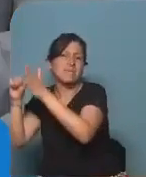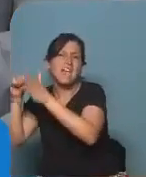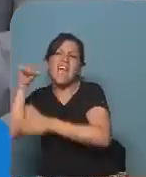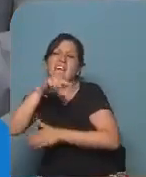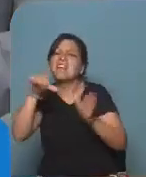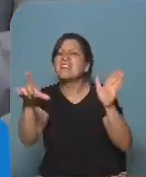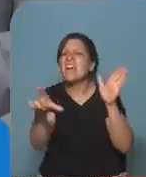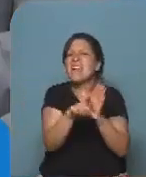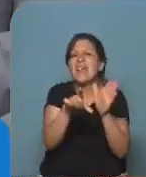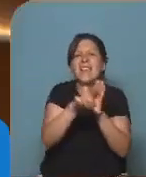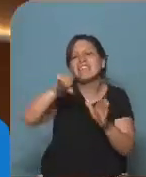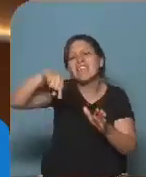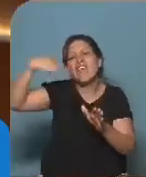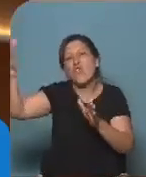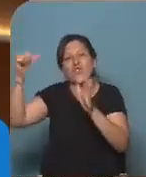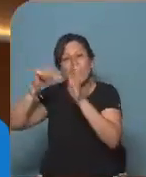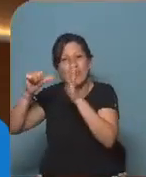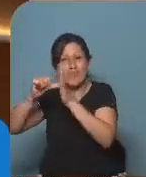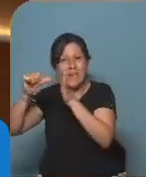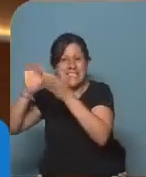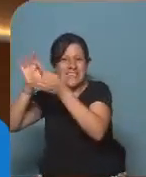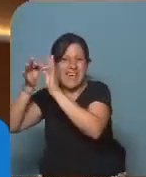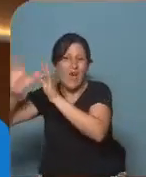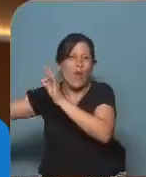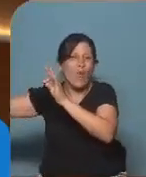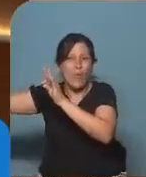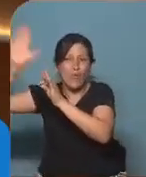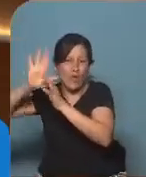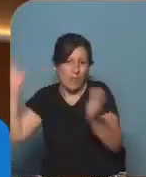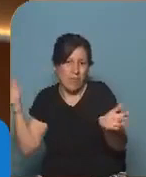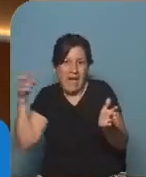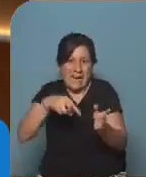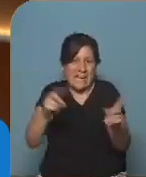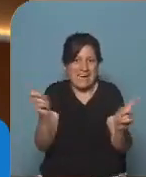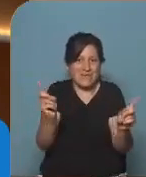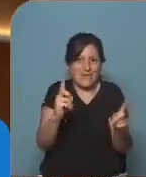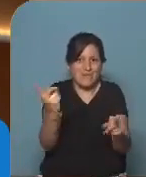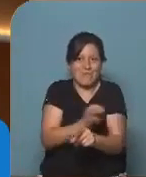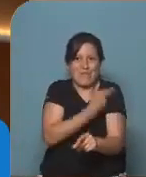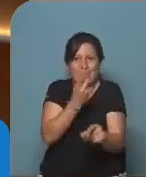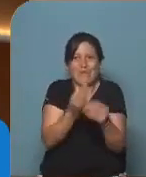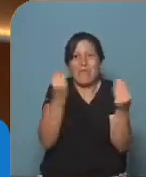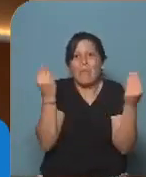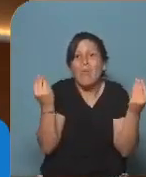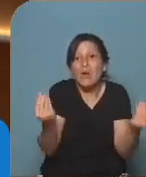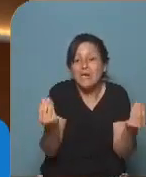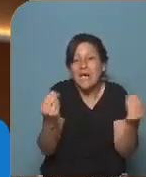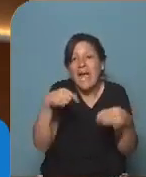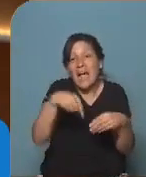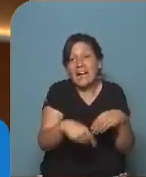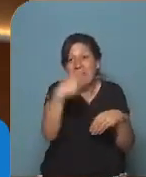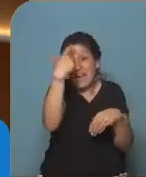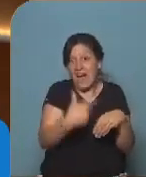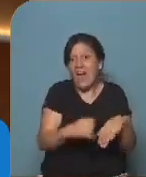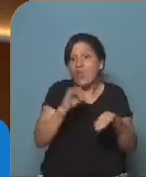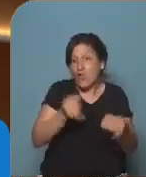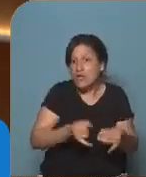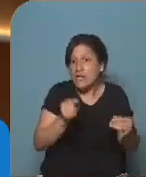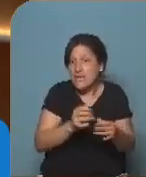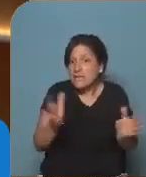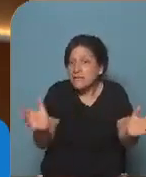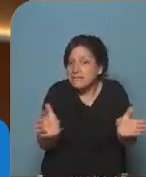es una ley para la Argentina. ¿Por qué? Porque, entre otras cosas, se supone que el adolescente va a estar contenido por un